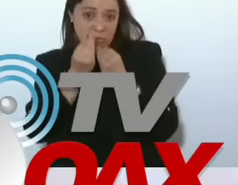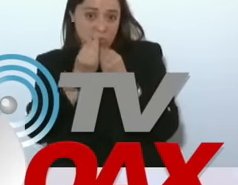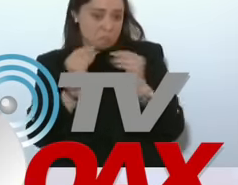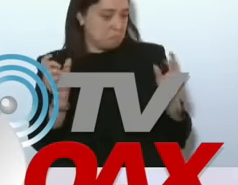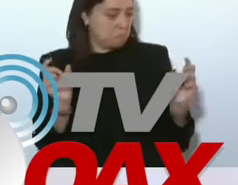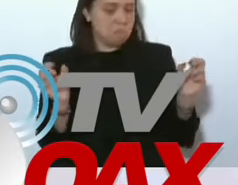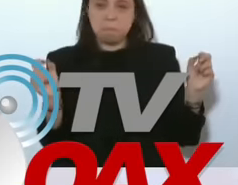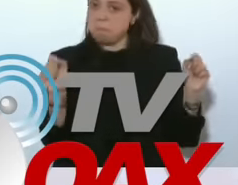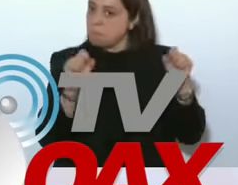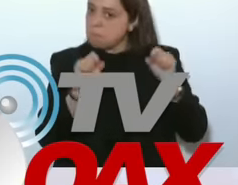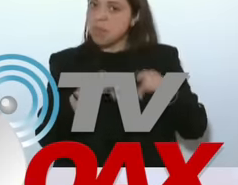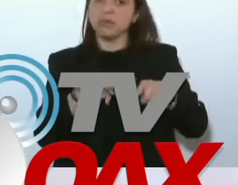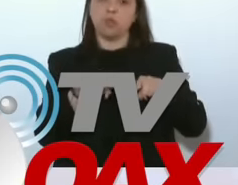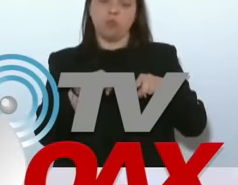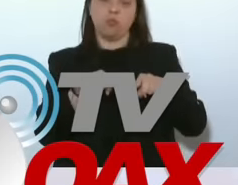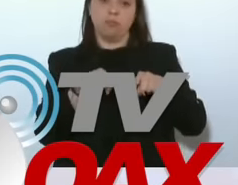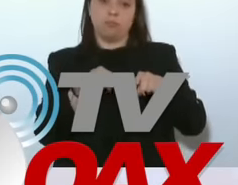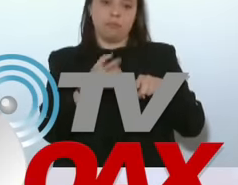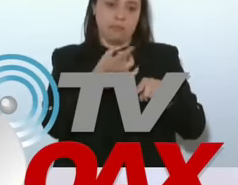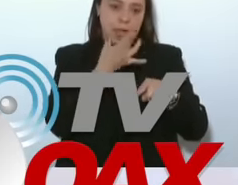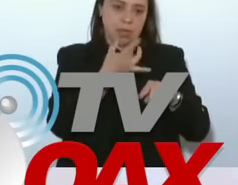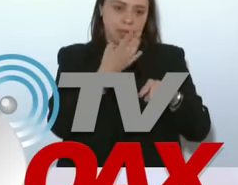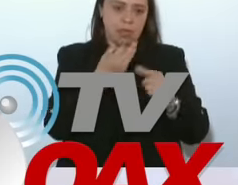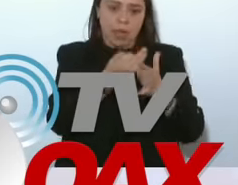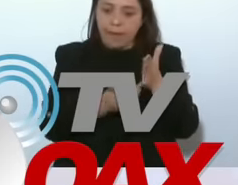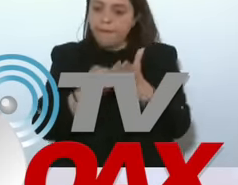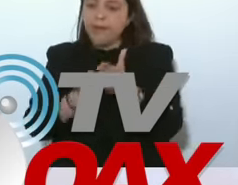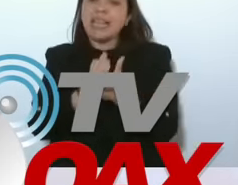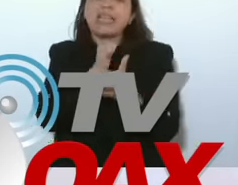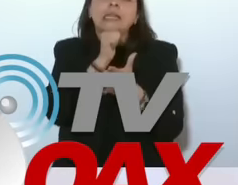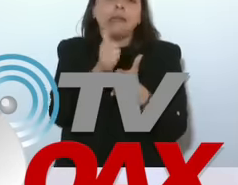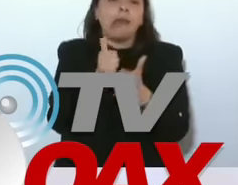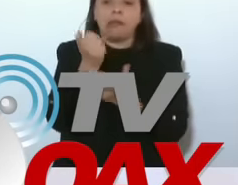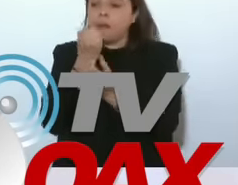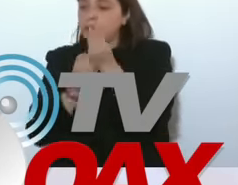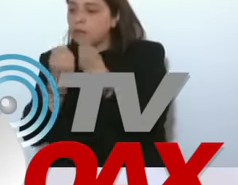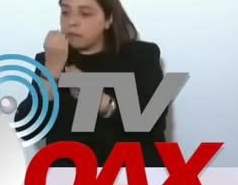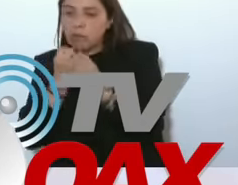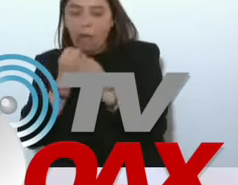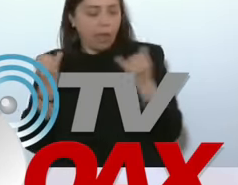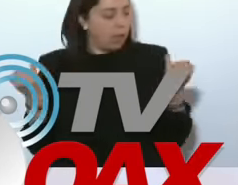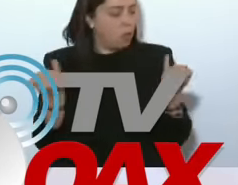que a nadie le falte la alimentación,